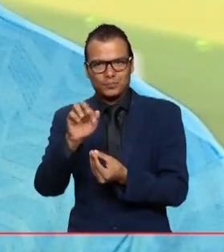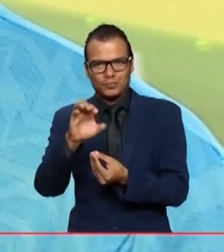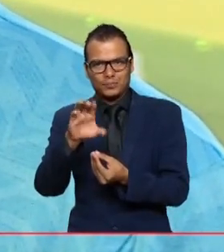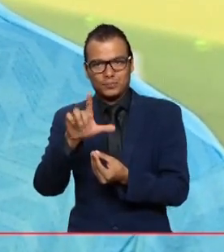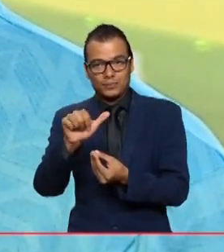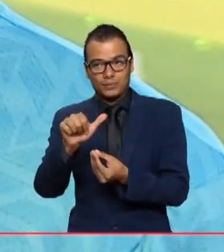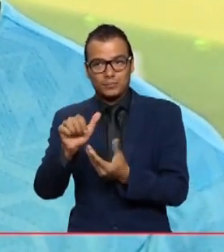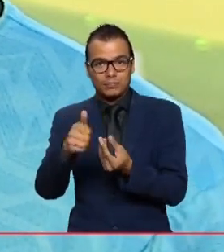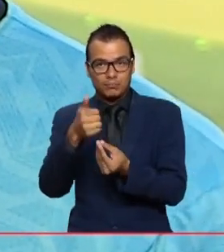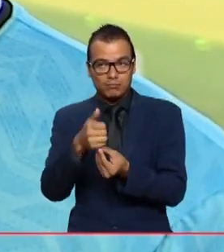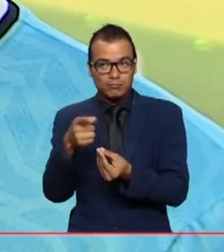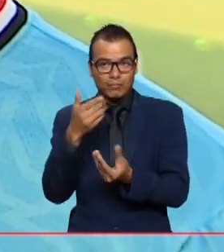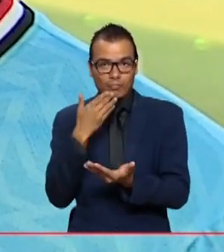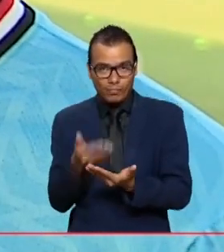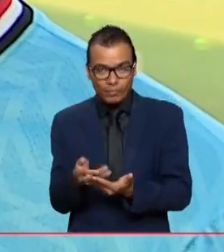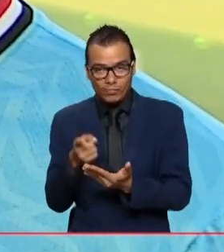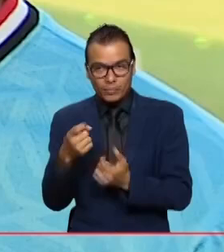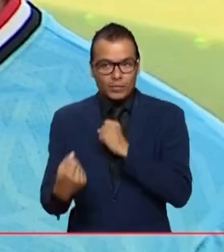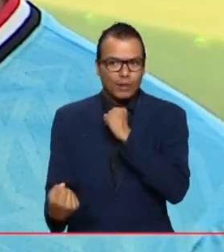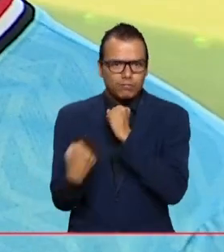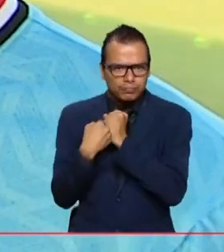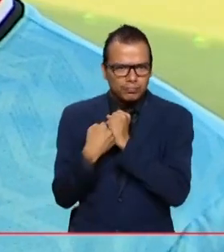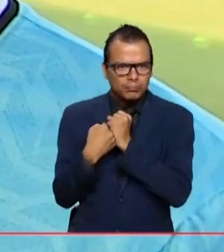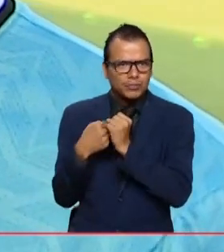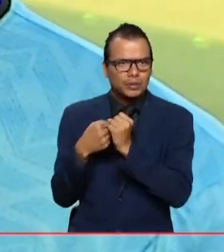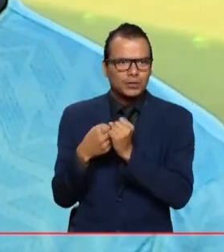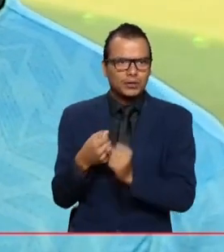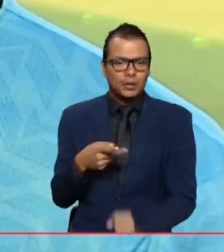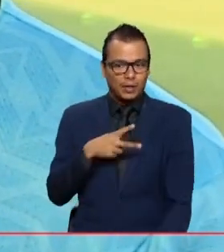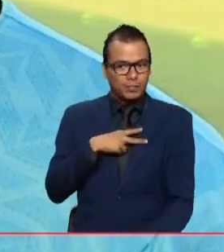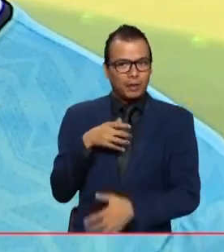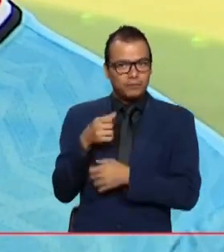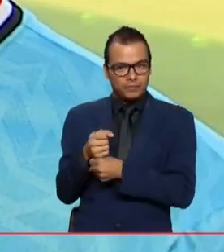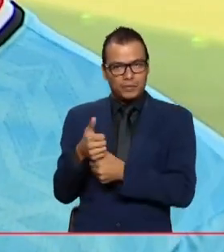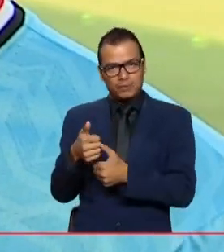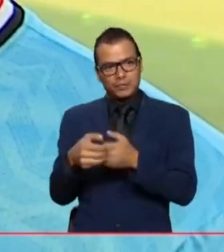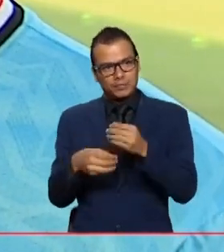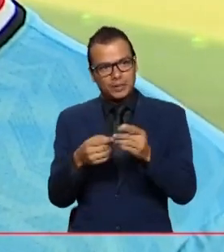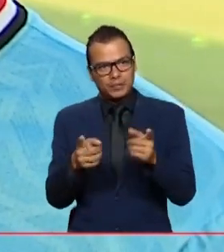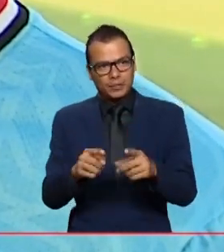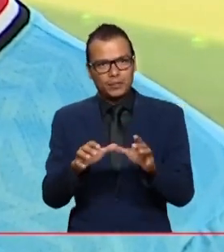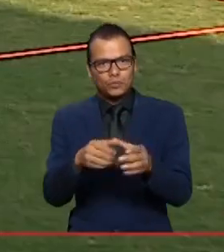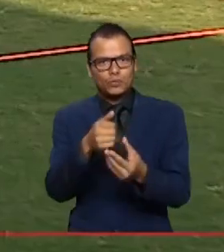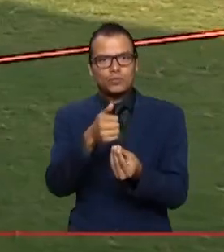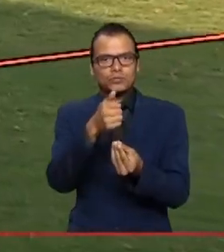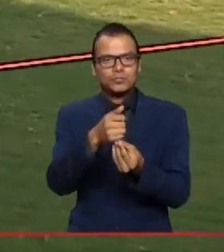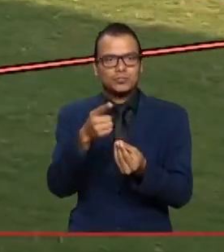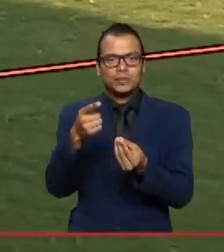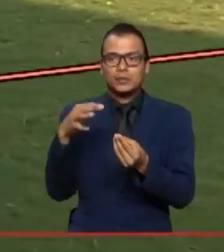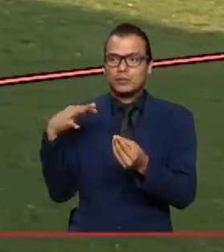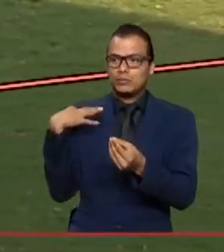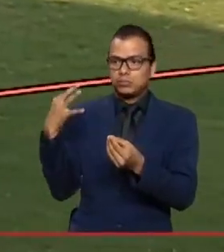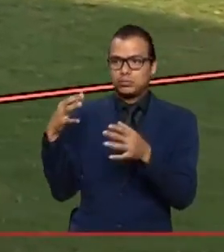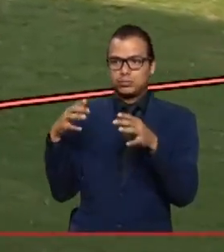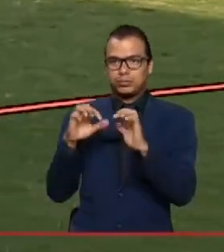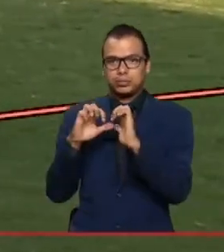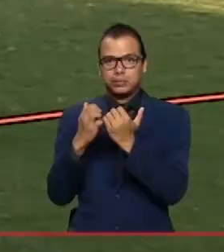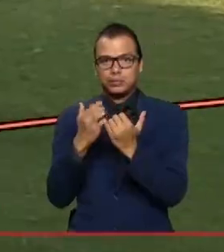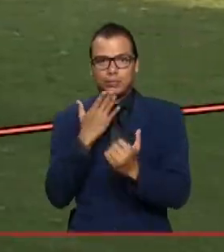lugar. Es la que ha depositado esa confianza no solamente en mí, sino en el cuerpo técnico que ha elegido para que me acompañe.